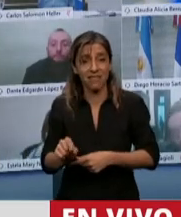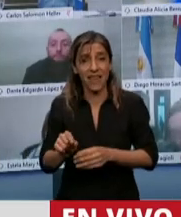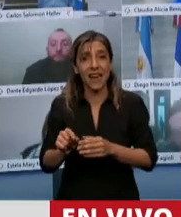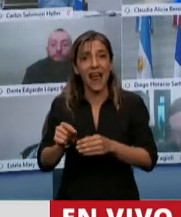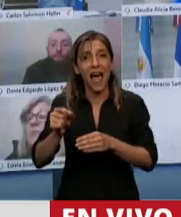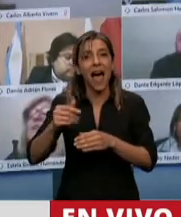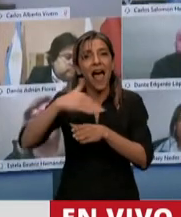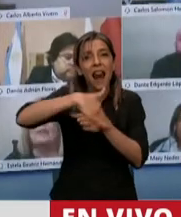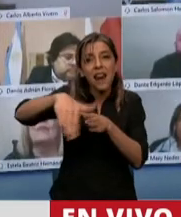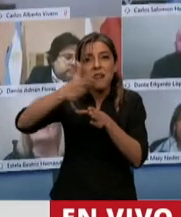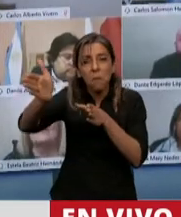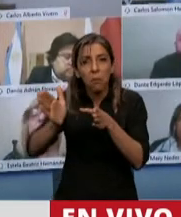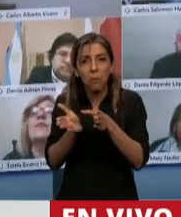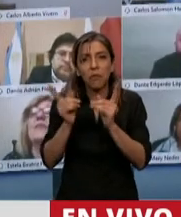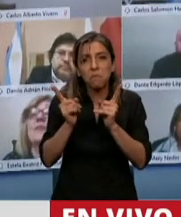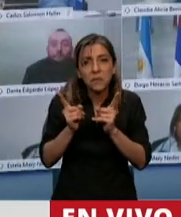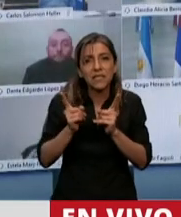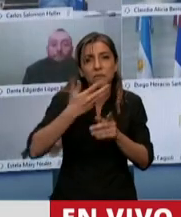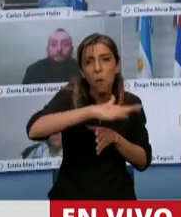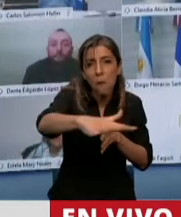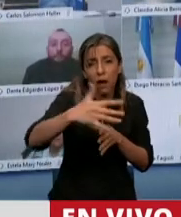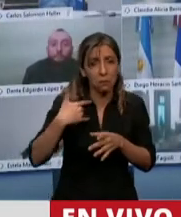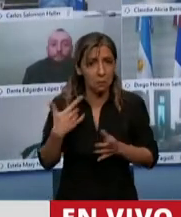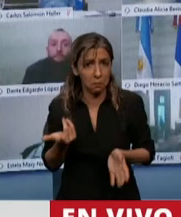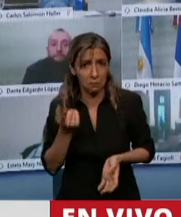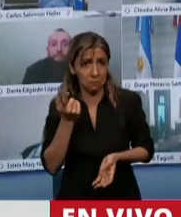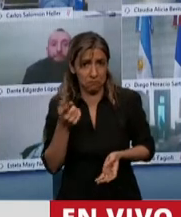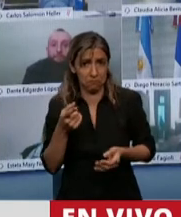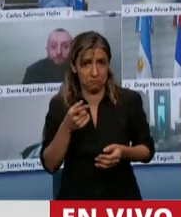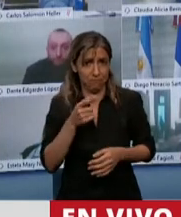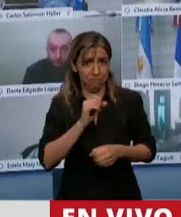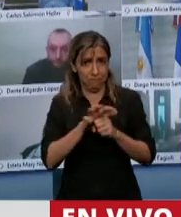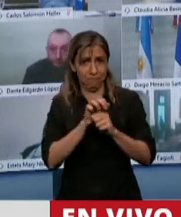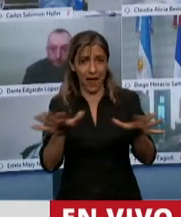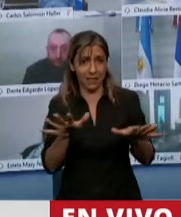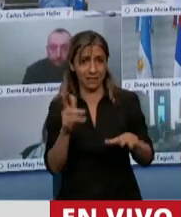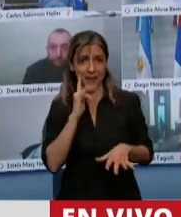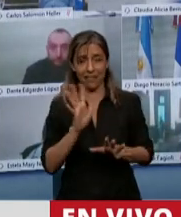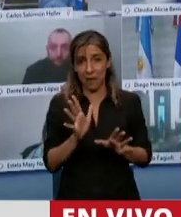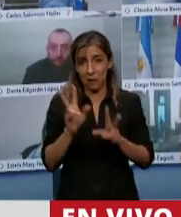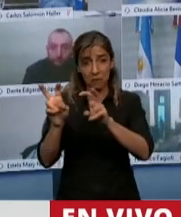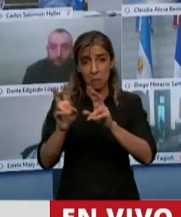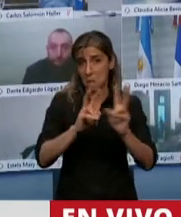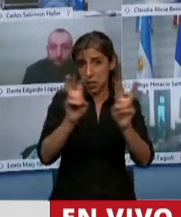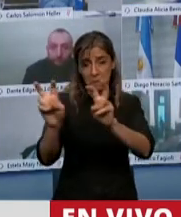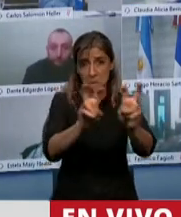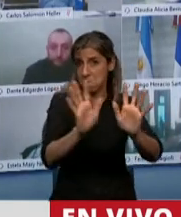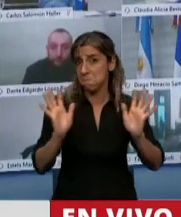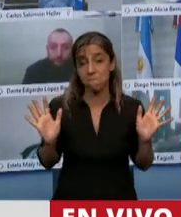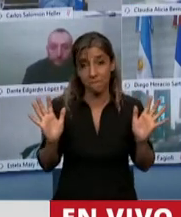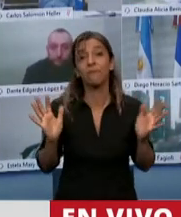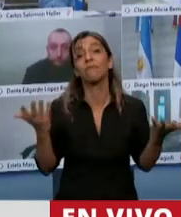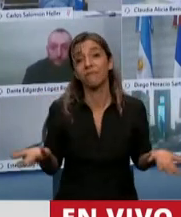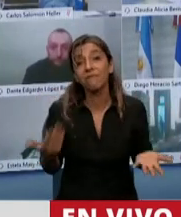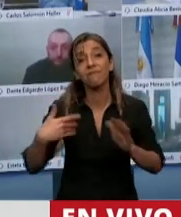ver específicamente con la pandemia. Y recuerdo también que en el protocolo de sesiones remotas, los que